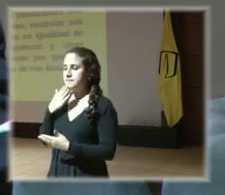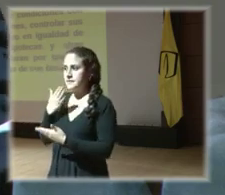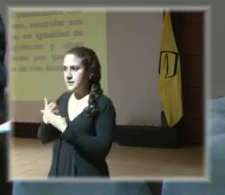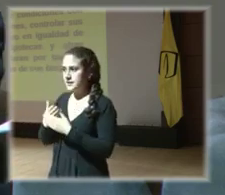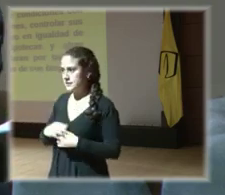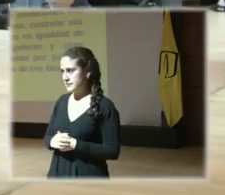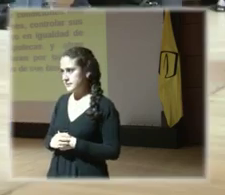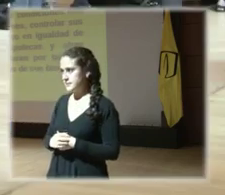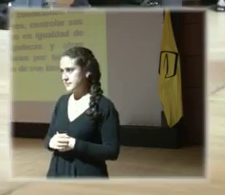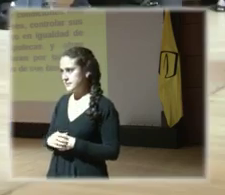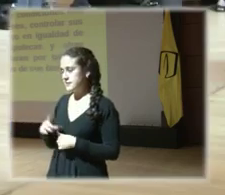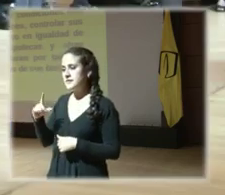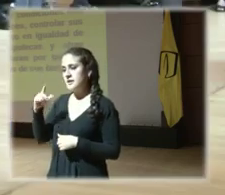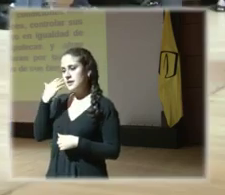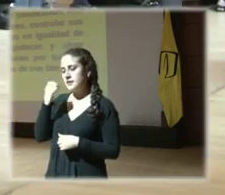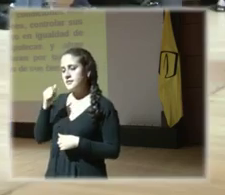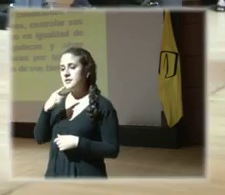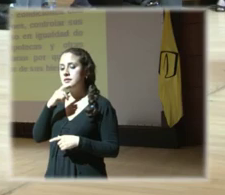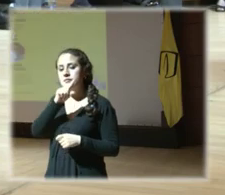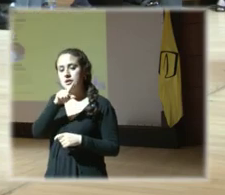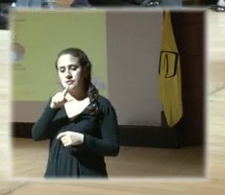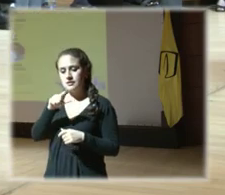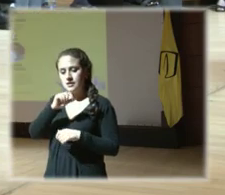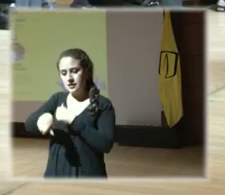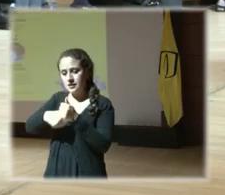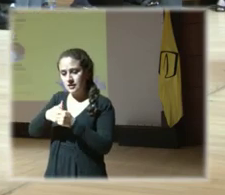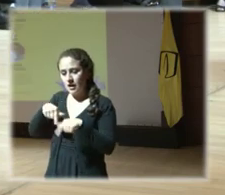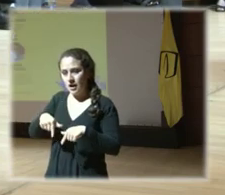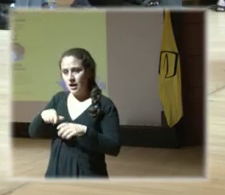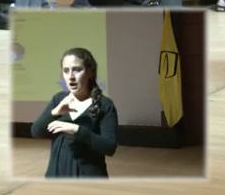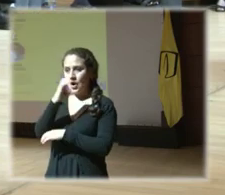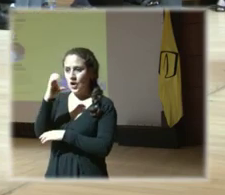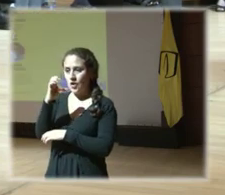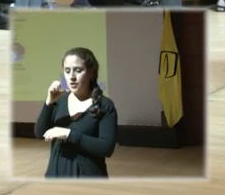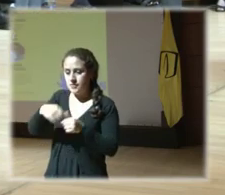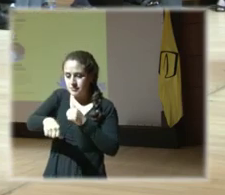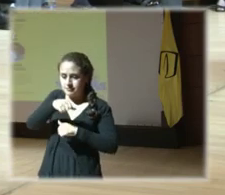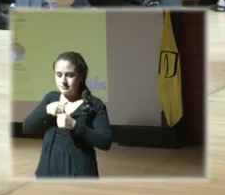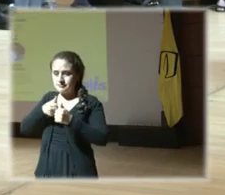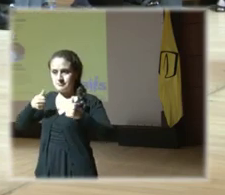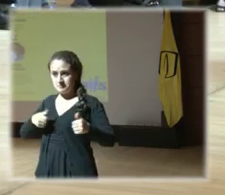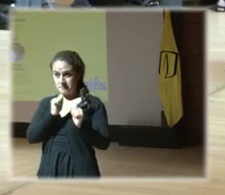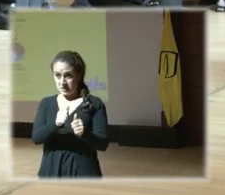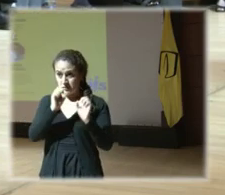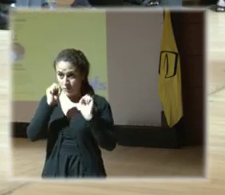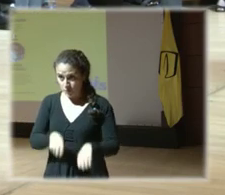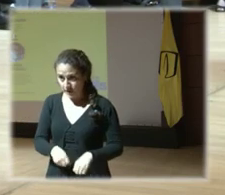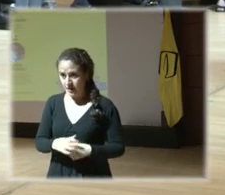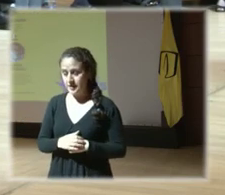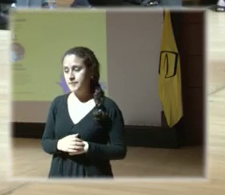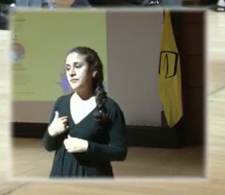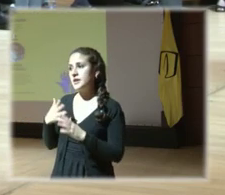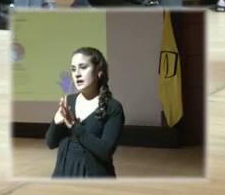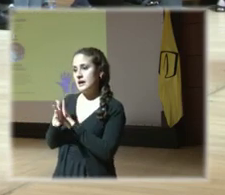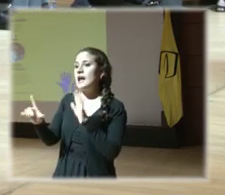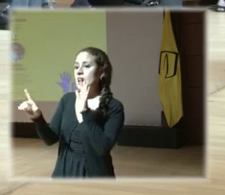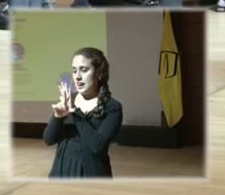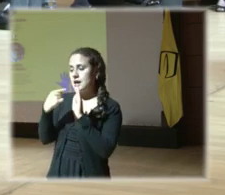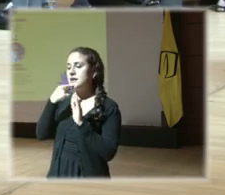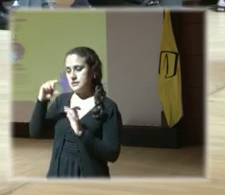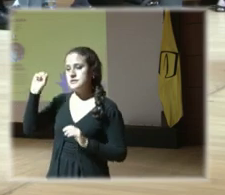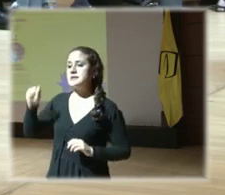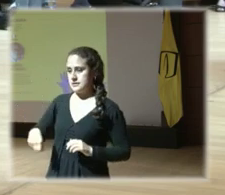una pregunta sobre si la interdicción es reversible en Colombia. Y ahí quiero decir que en la ley sí está la